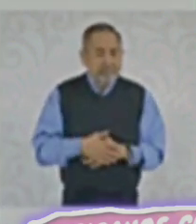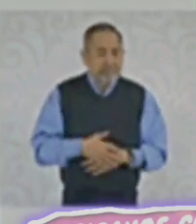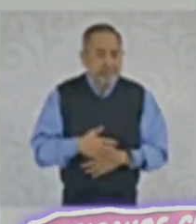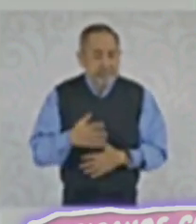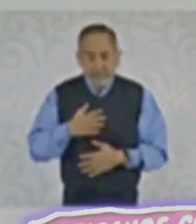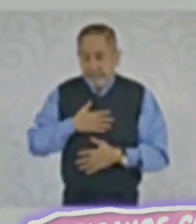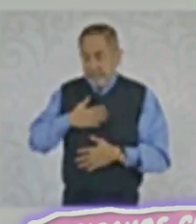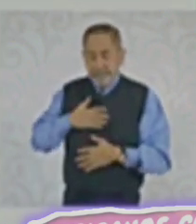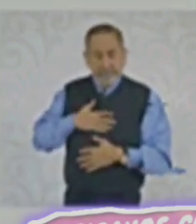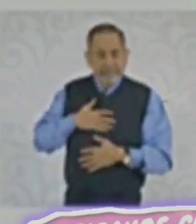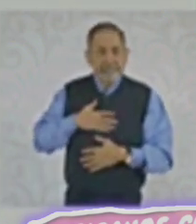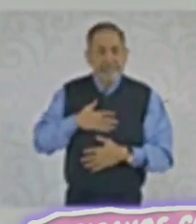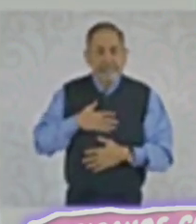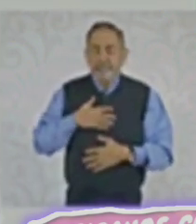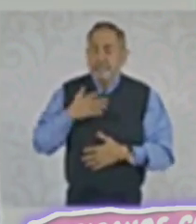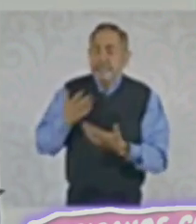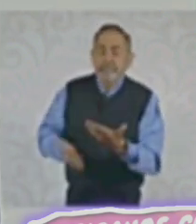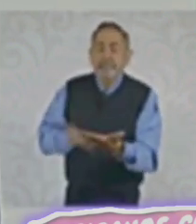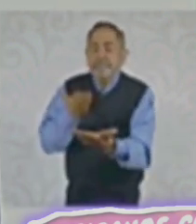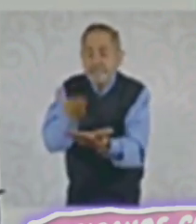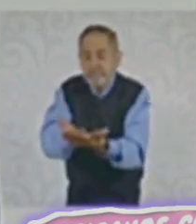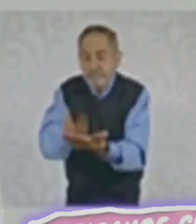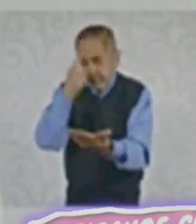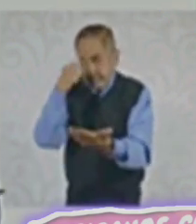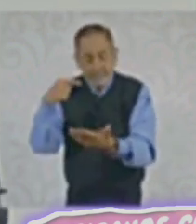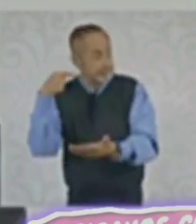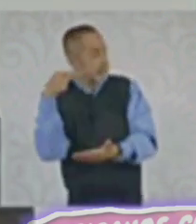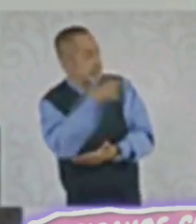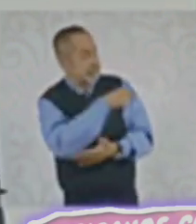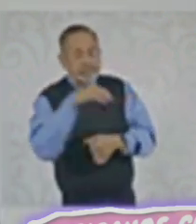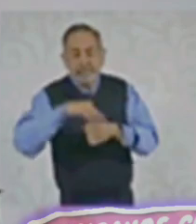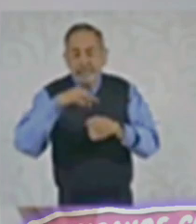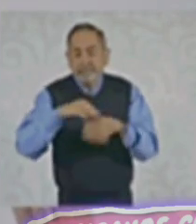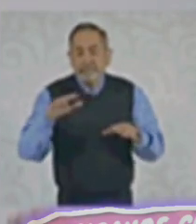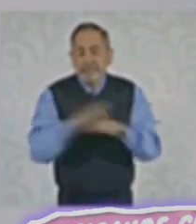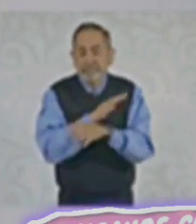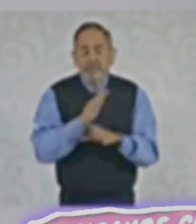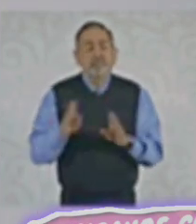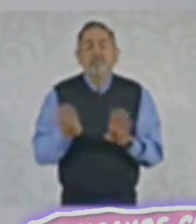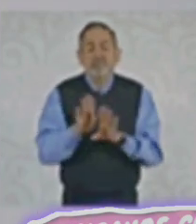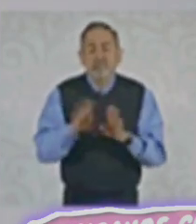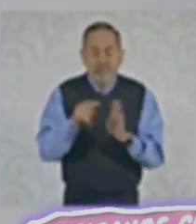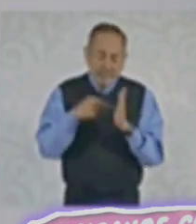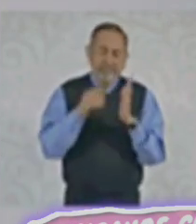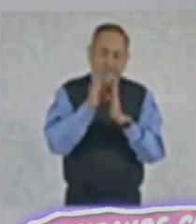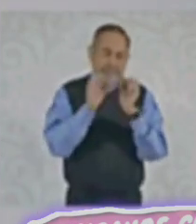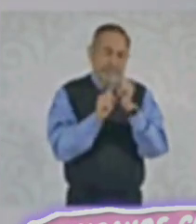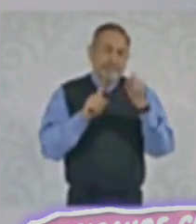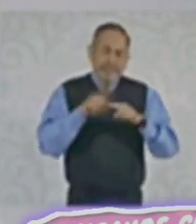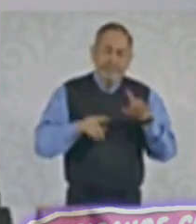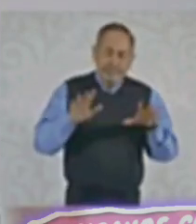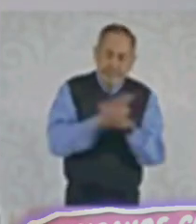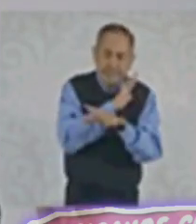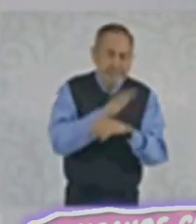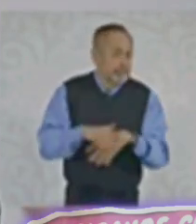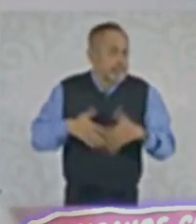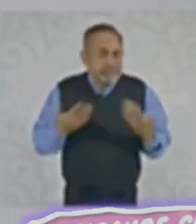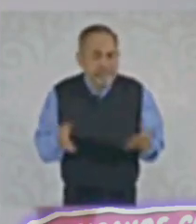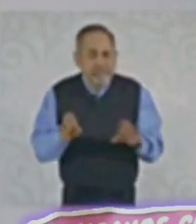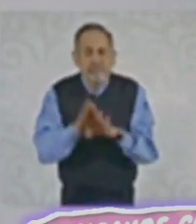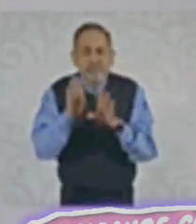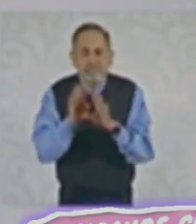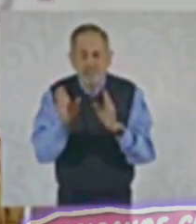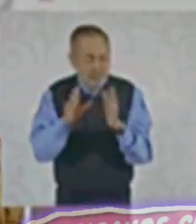al Poder Judicial. Eso representa un cambio constitucional. ¿Cómo se hace el